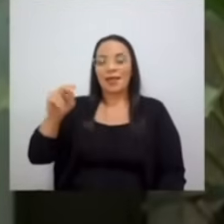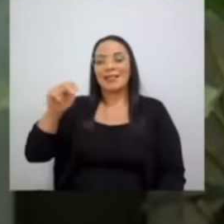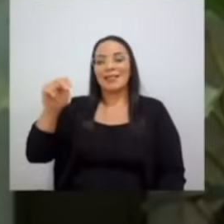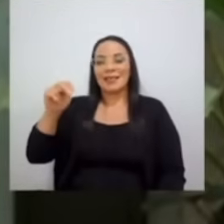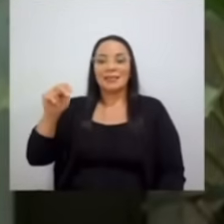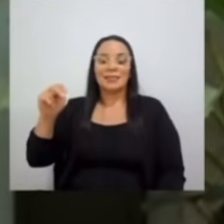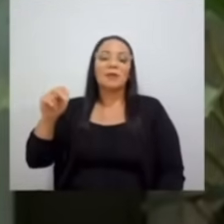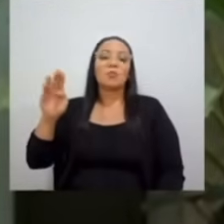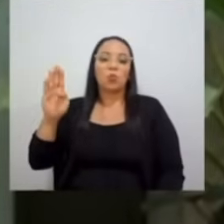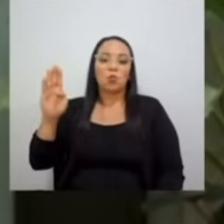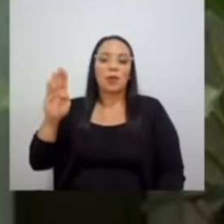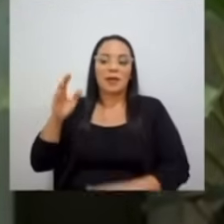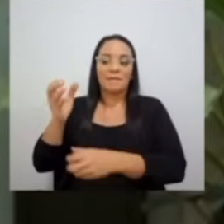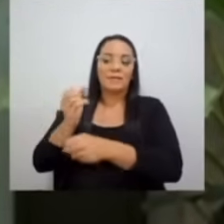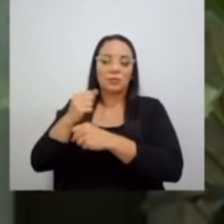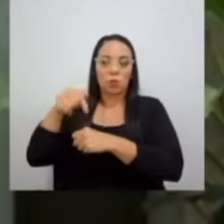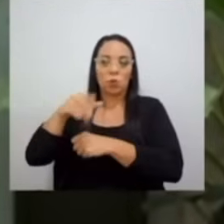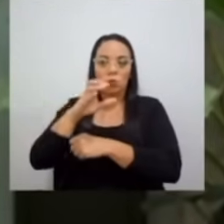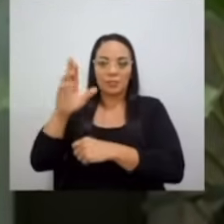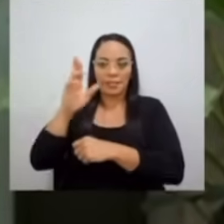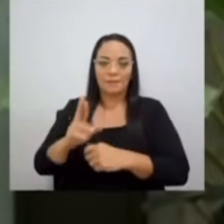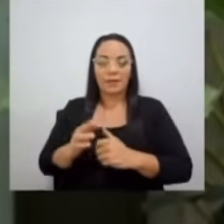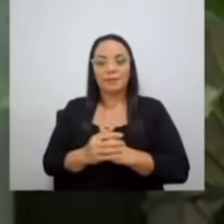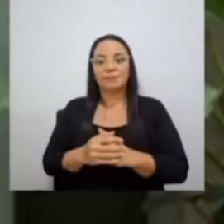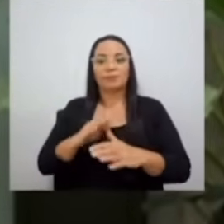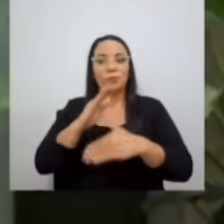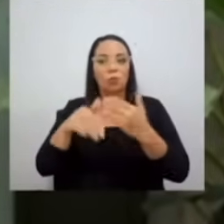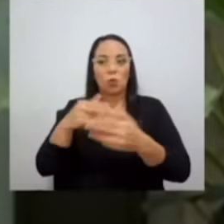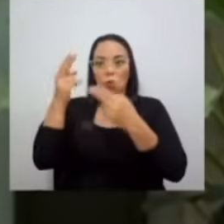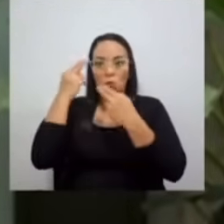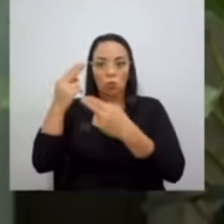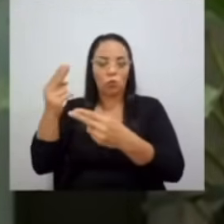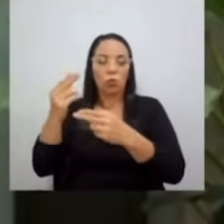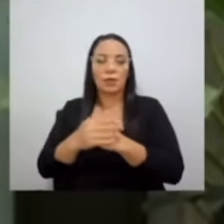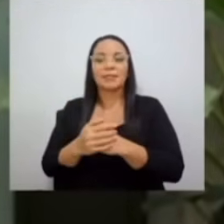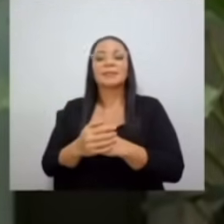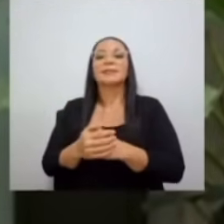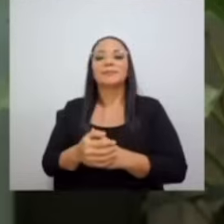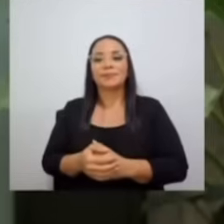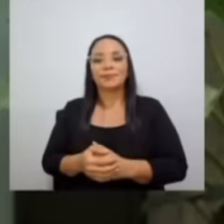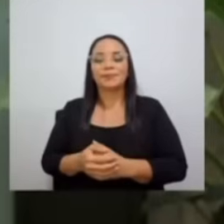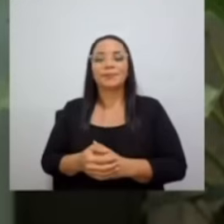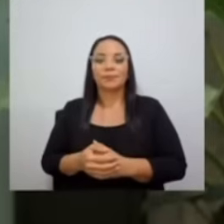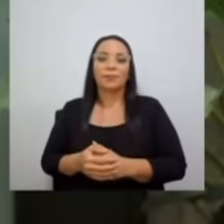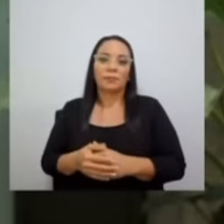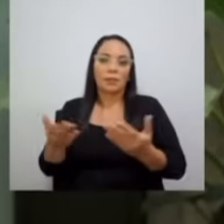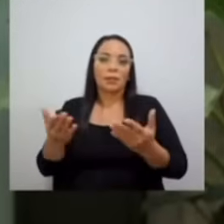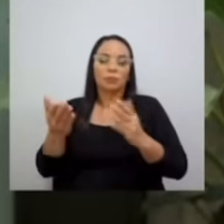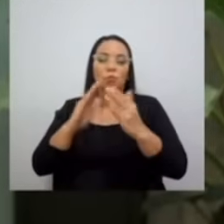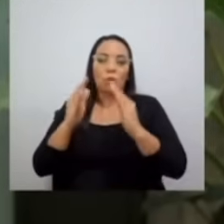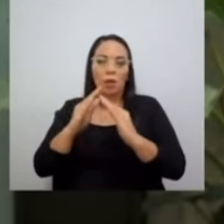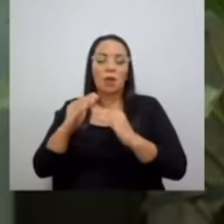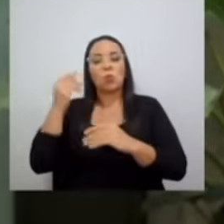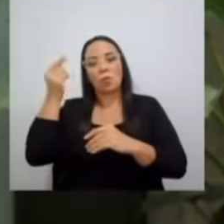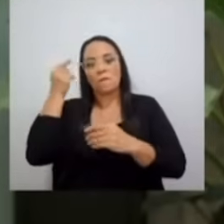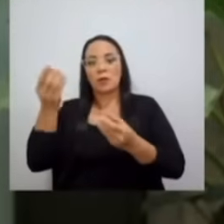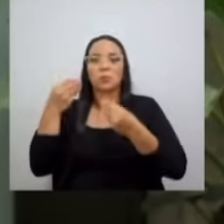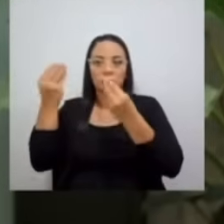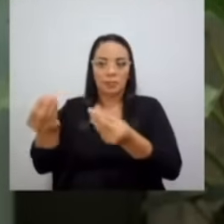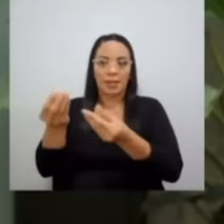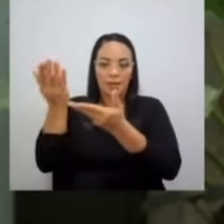recibido en Costa Rica con todos los honores que el gobierno y el pueblo costarricense pueden otorgar,